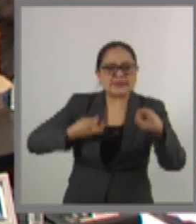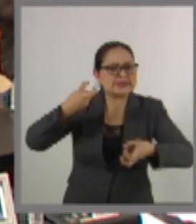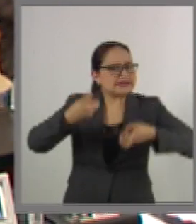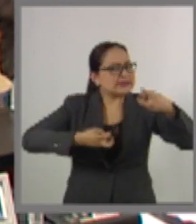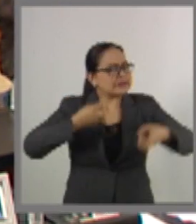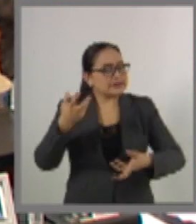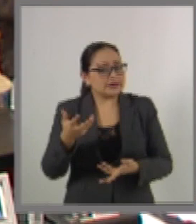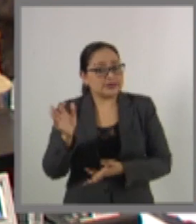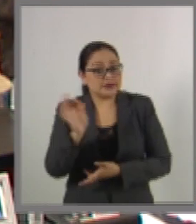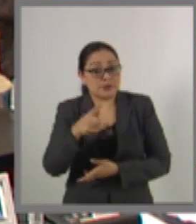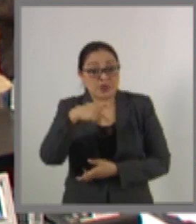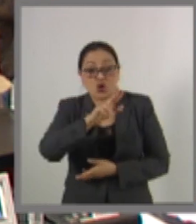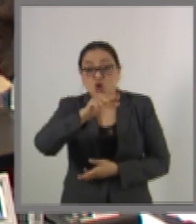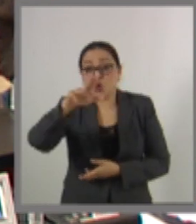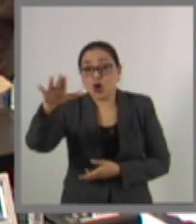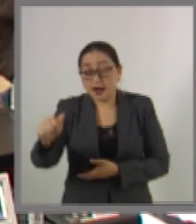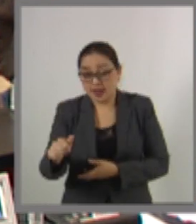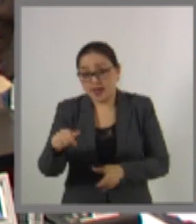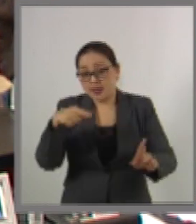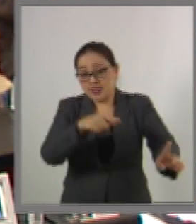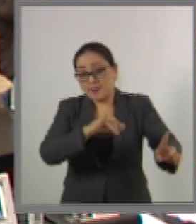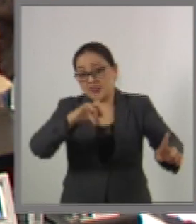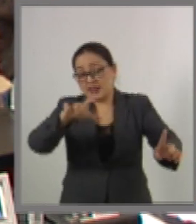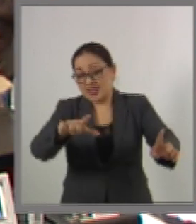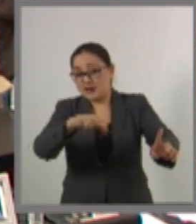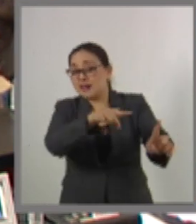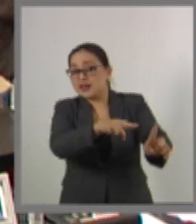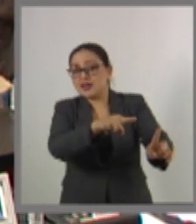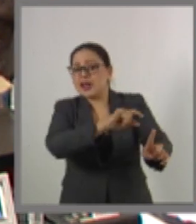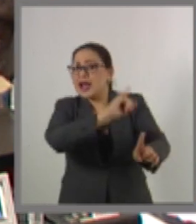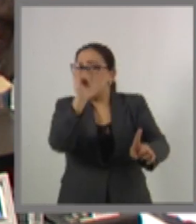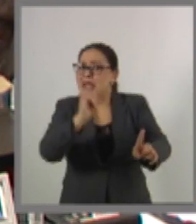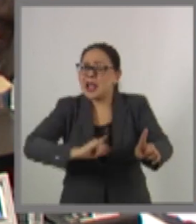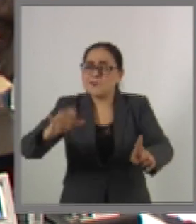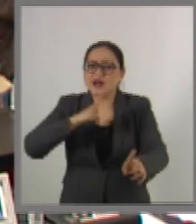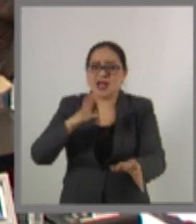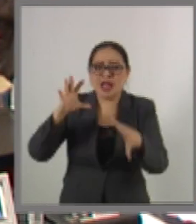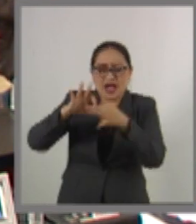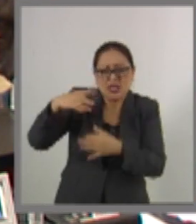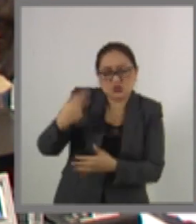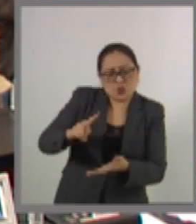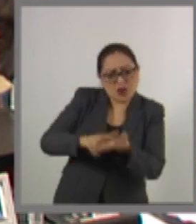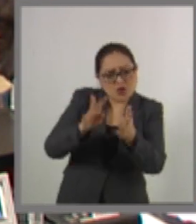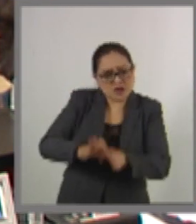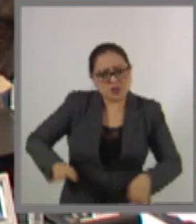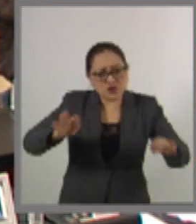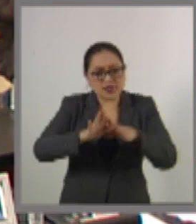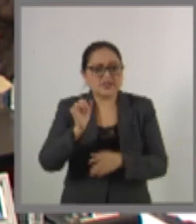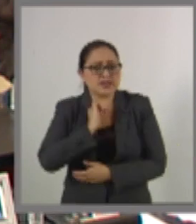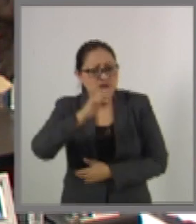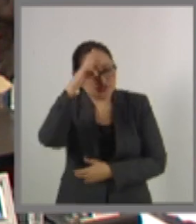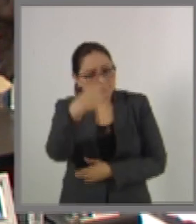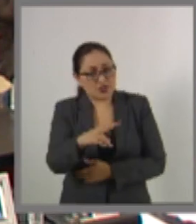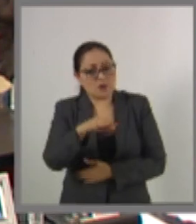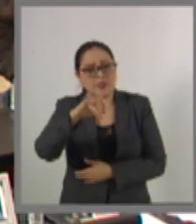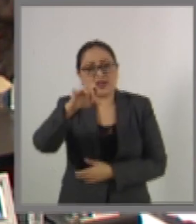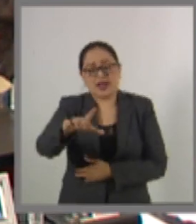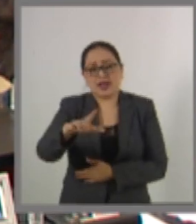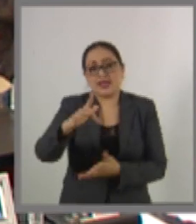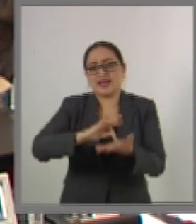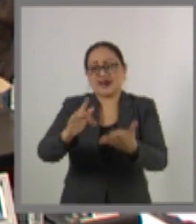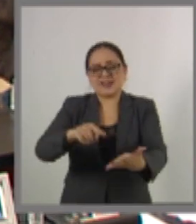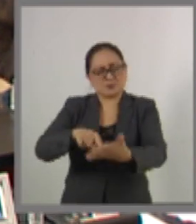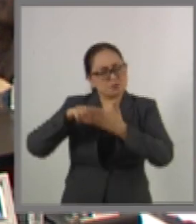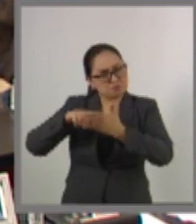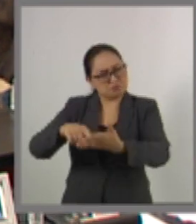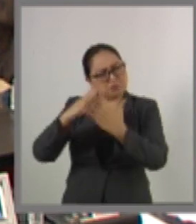nunca Miguel Barbosa dejó de tener una trascendencia en este Senado. Don Miguel, gracias por tus